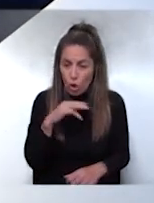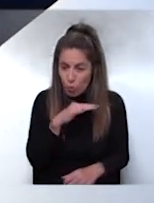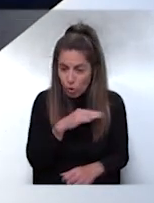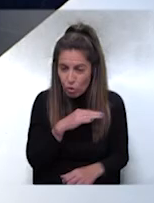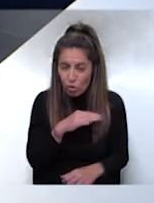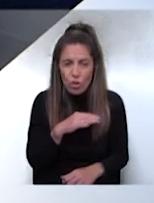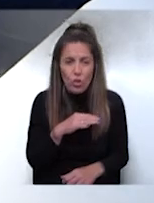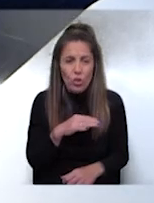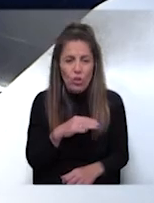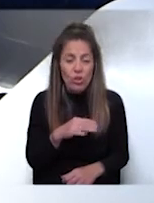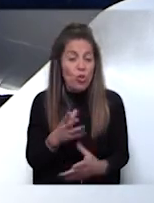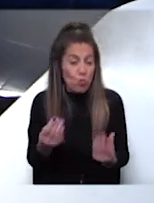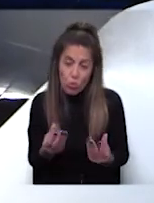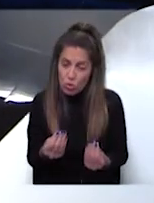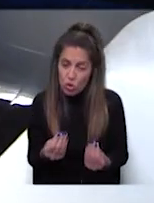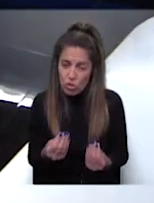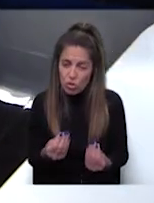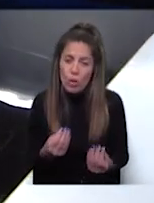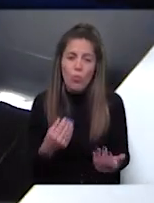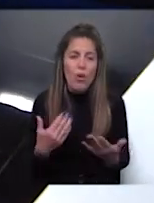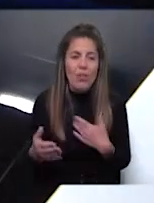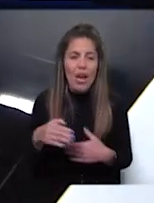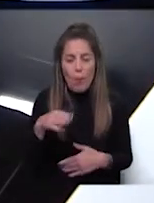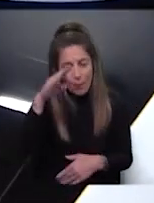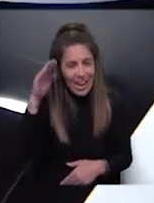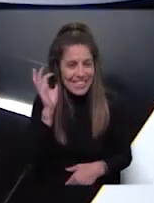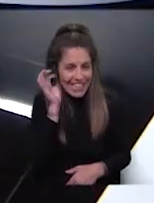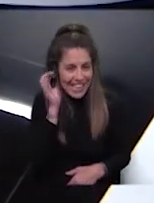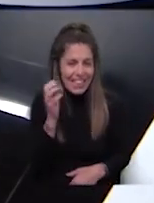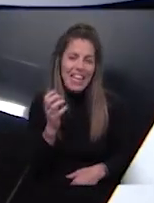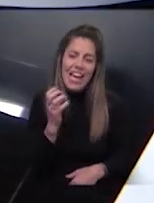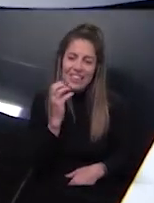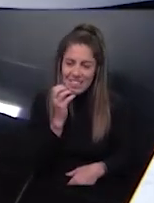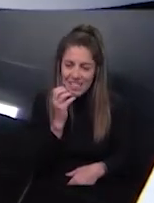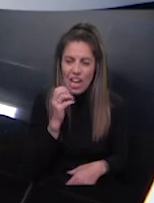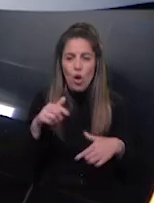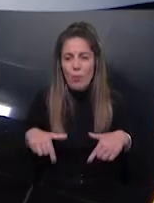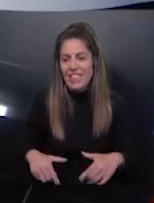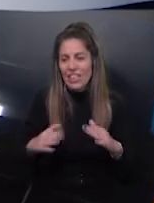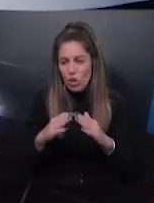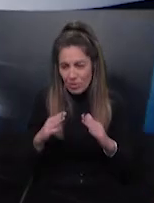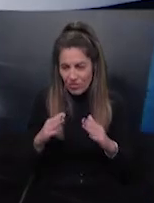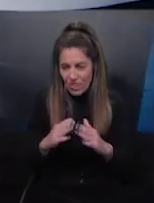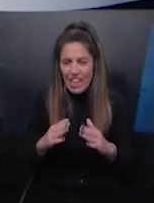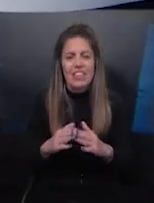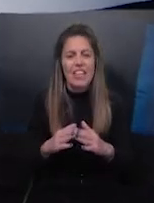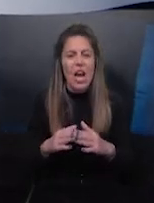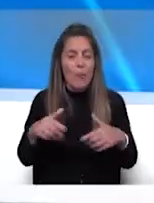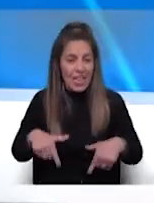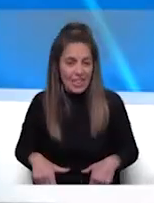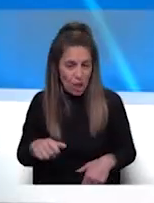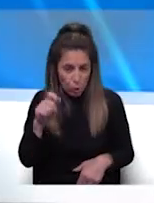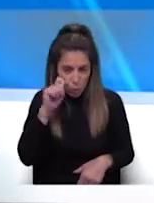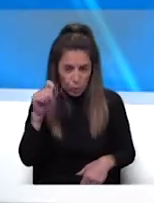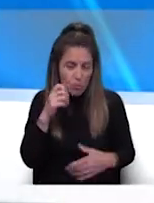Te los puedo mencionar, pero son muchos. Yo te puedo hablar de Marce, de Astesiano, de lo que pasó en el Ministerio de Vivienda, de lo que pasó en el Ministerio de Turismo, de lo que